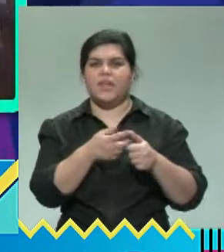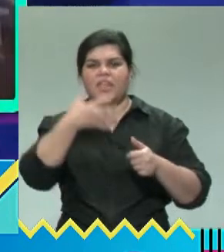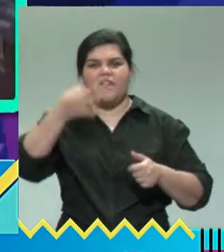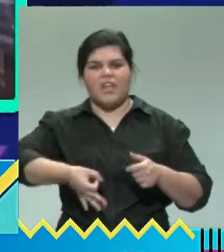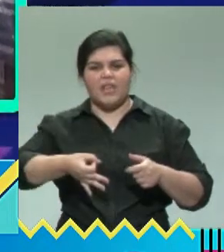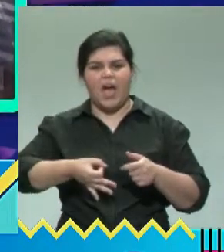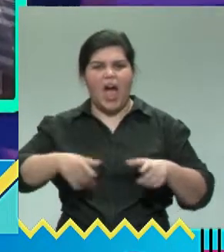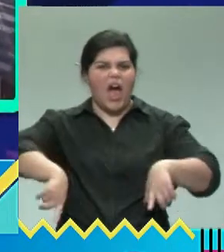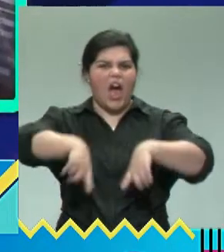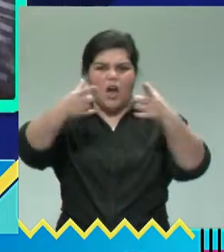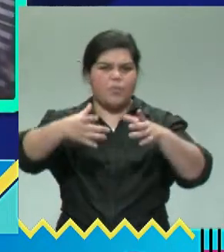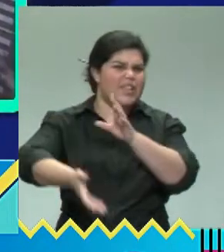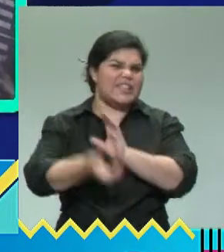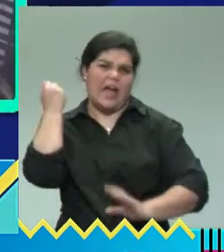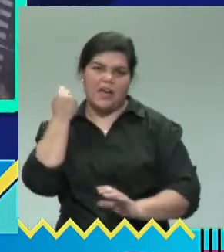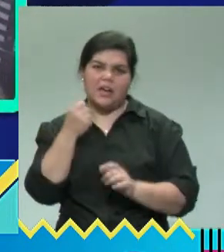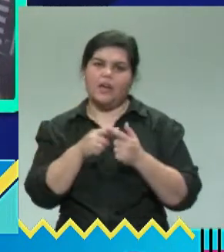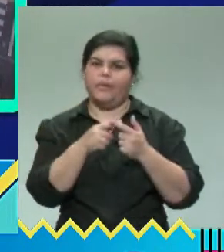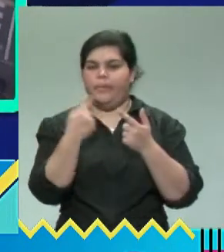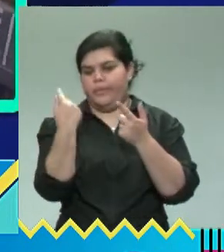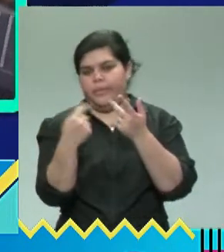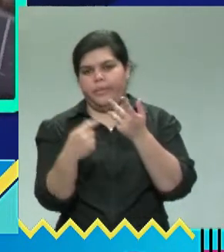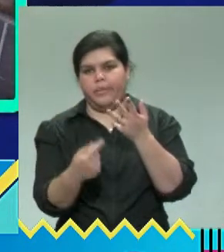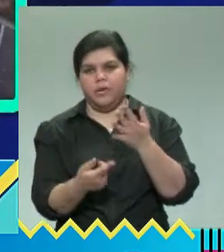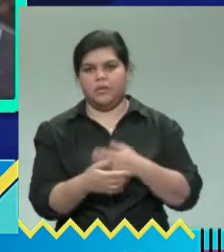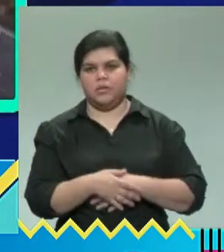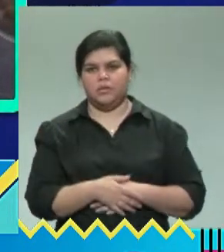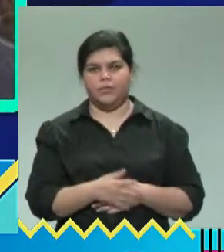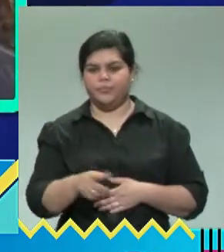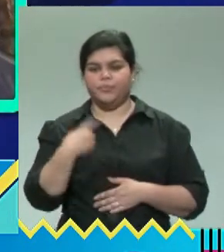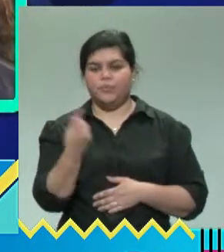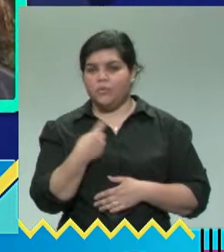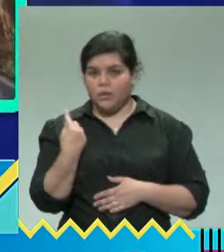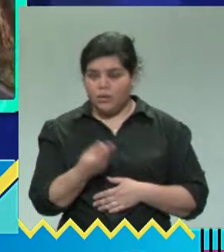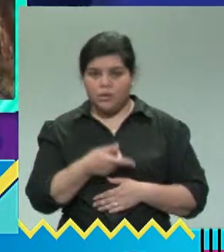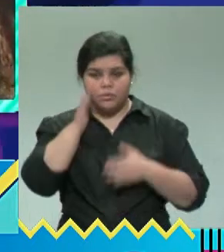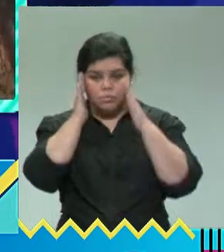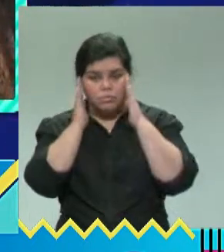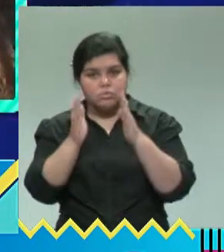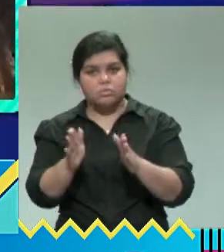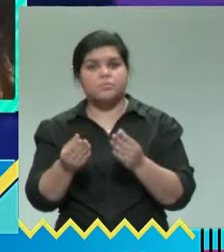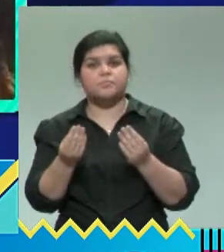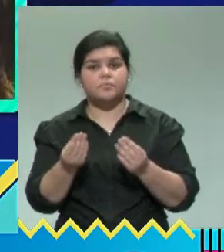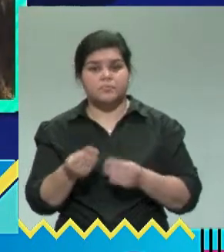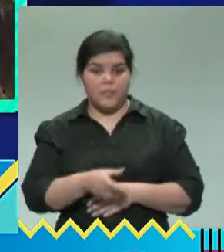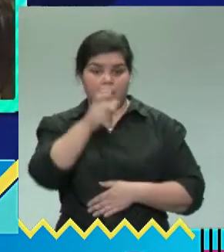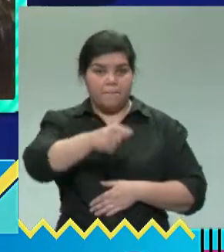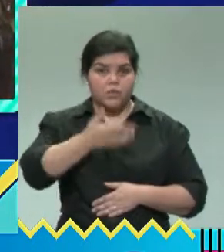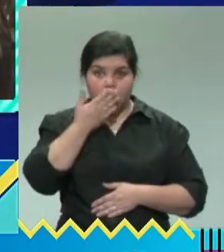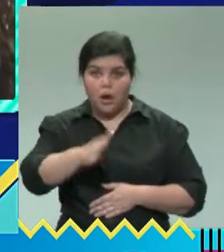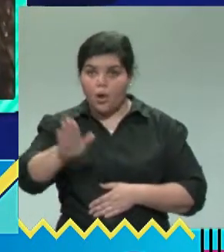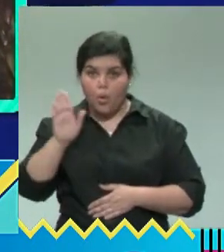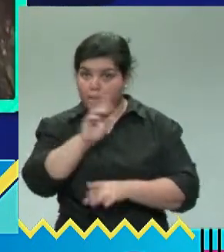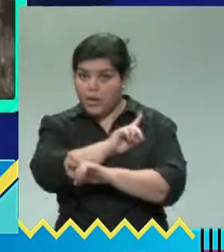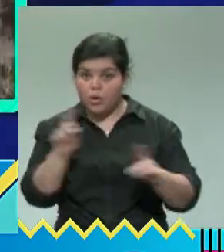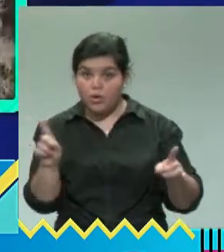definitiva de un arbolado, y por lo tanto lo que estamos trabajando es también en que quien no cumple